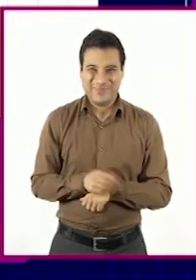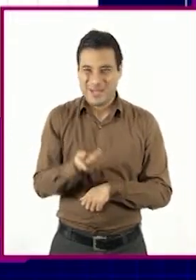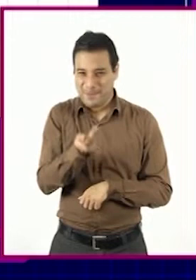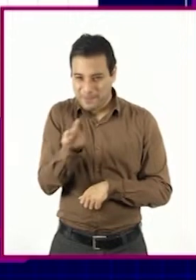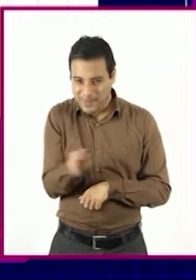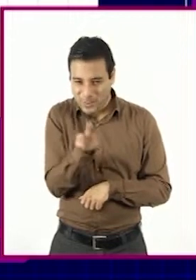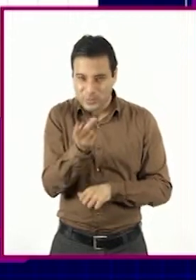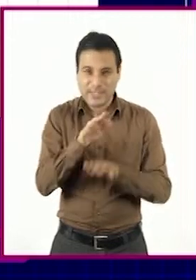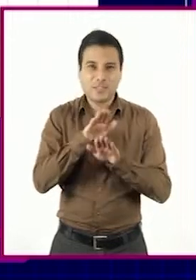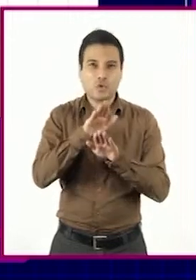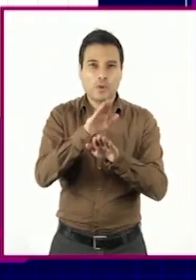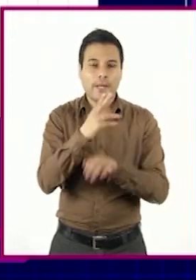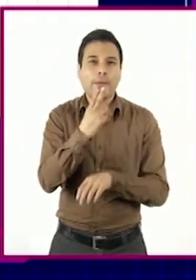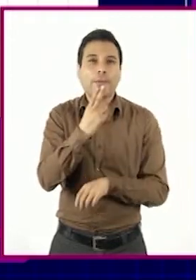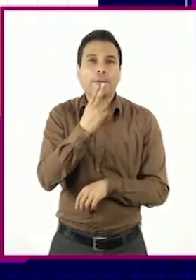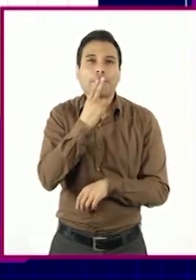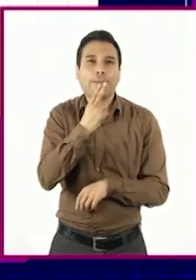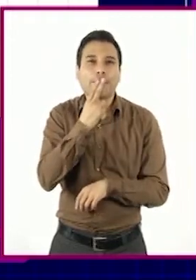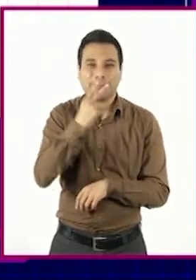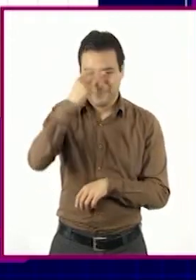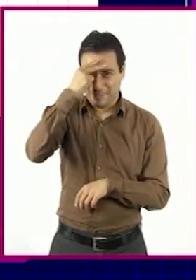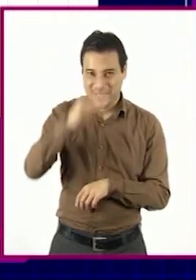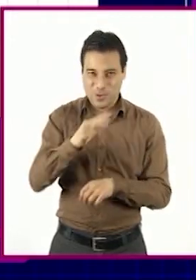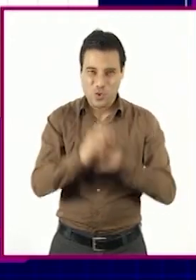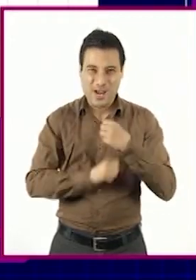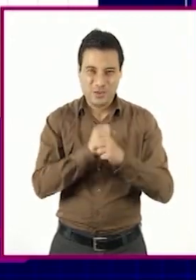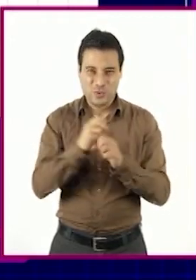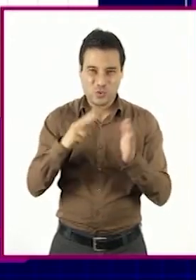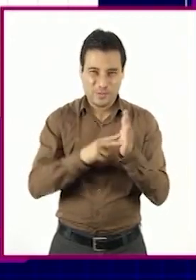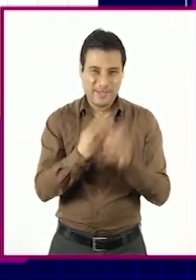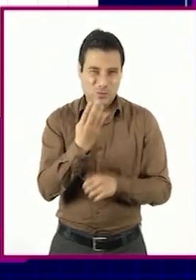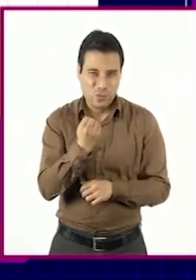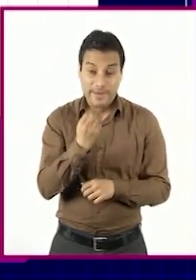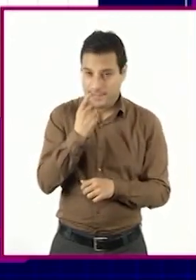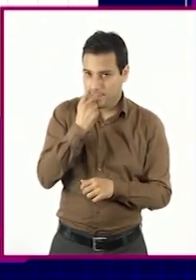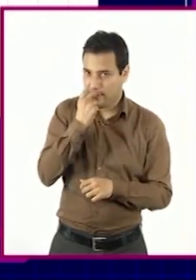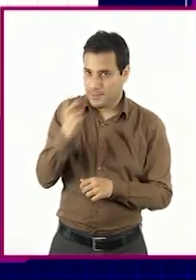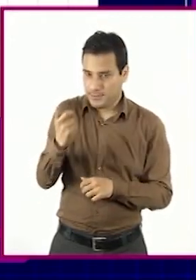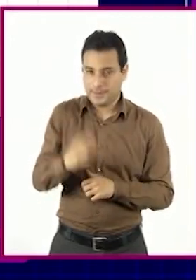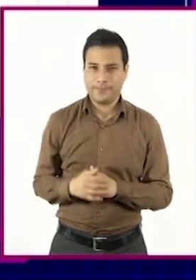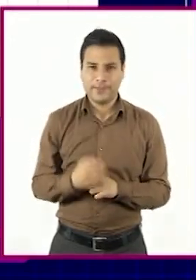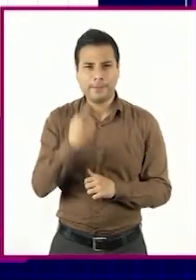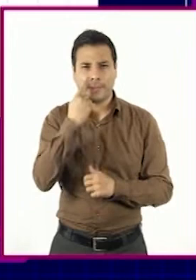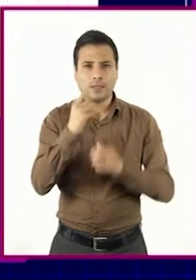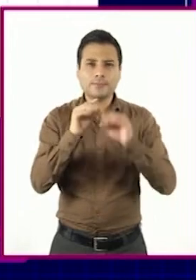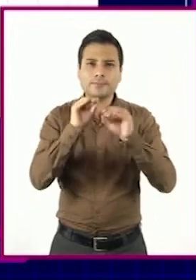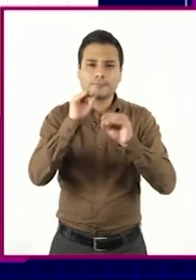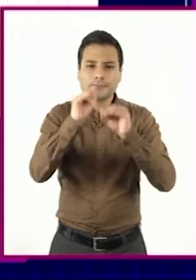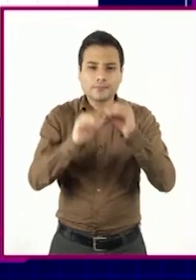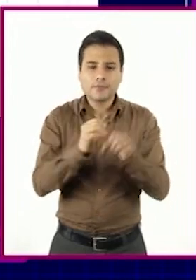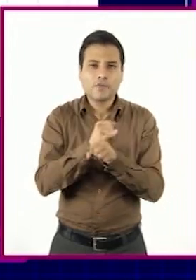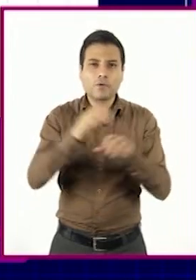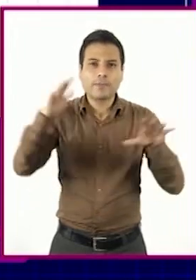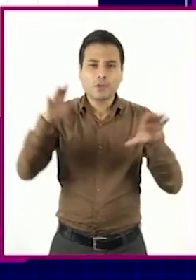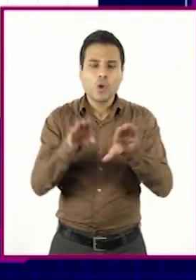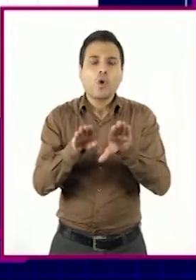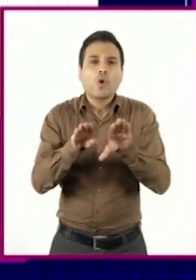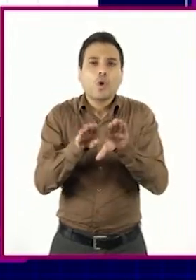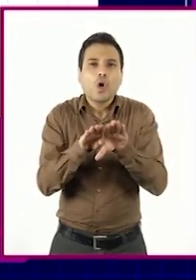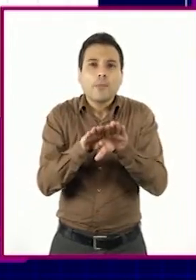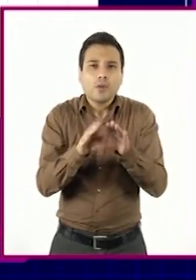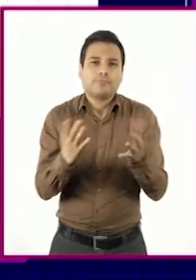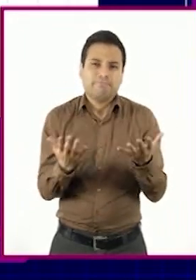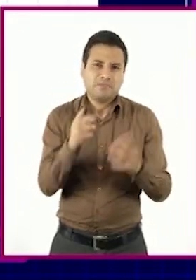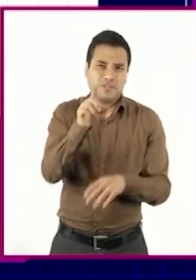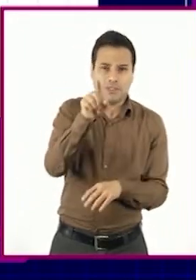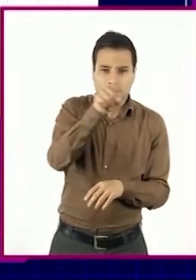en adultos, realizada en México en 2009, estos datos se pueden presentar en una gráfica circular para facilitar